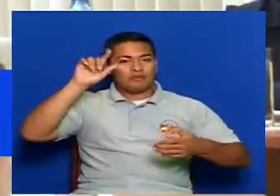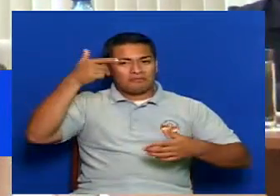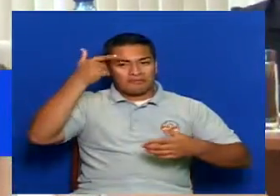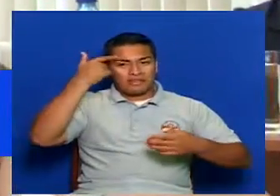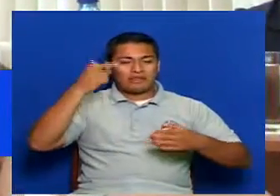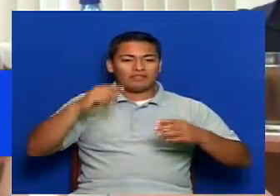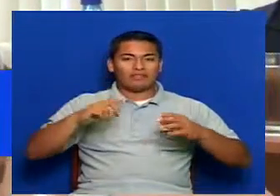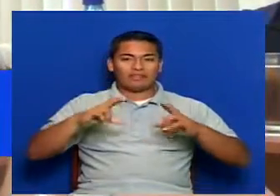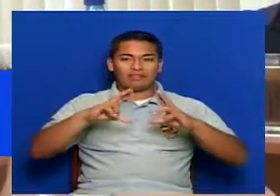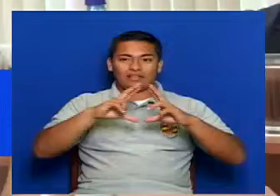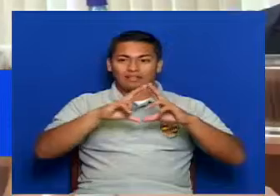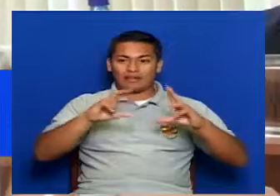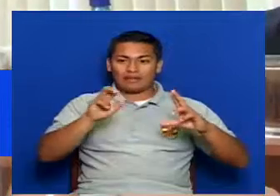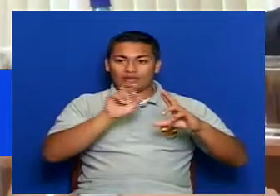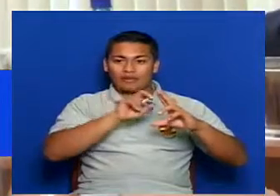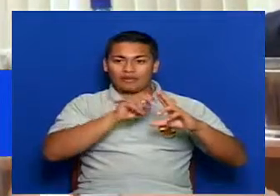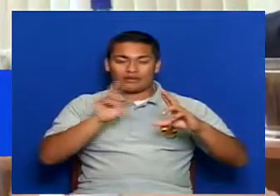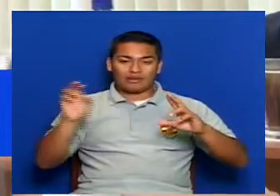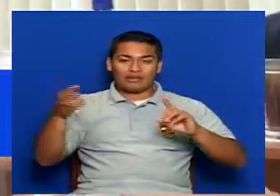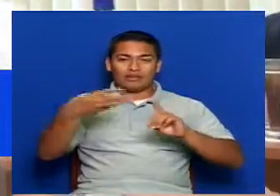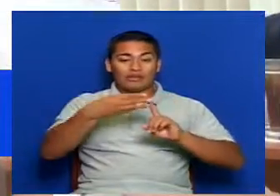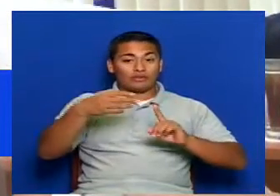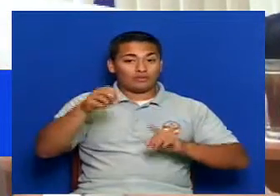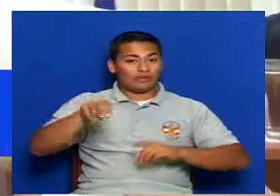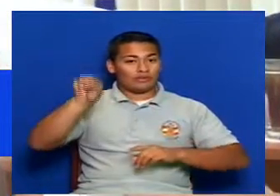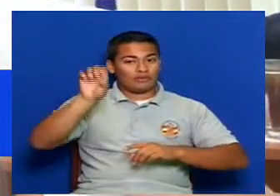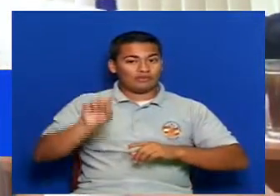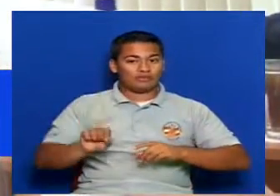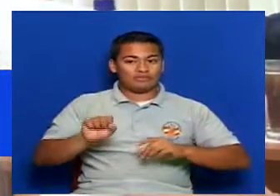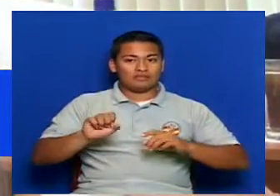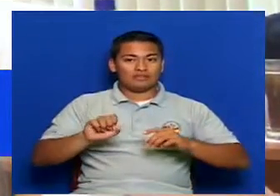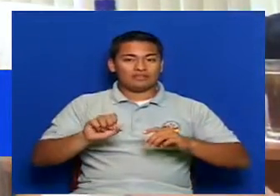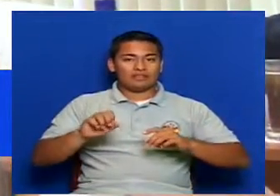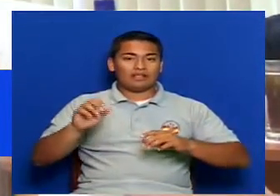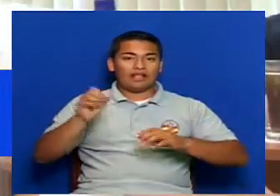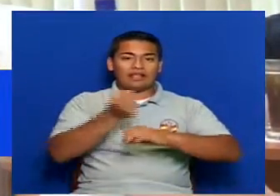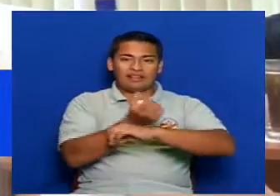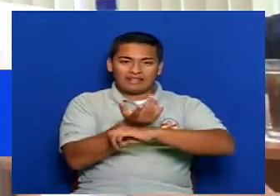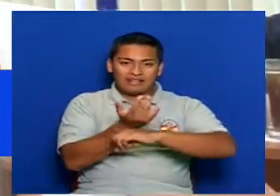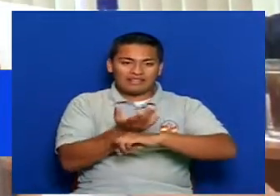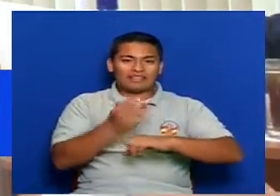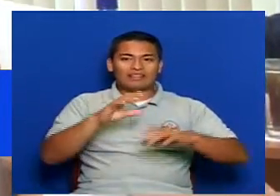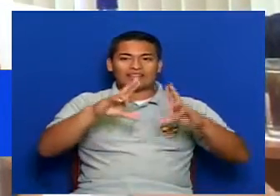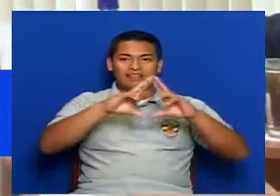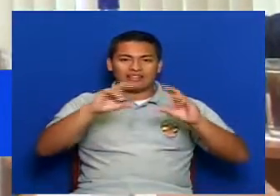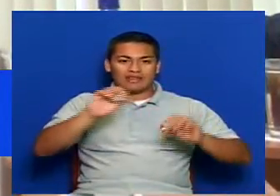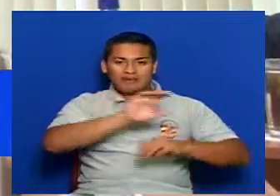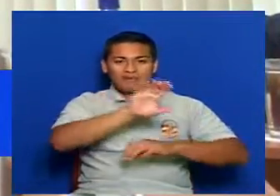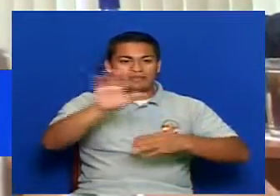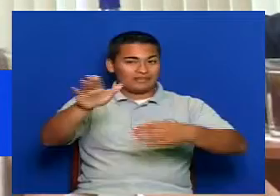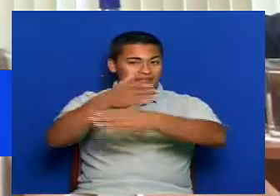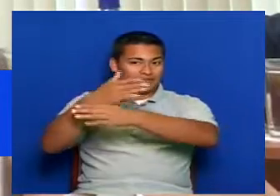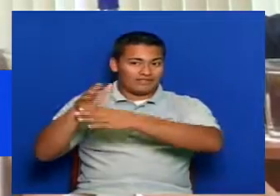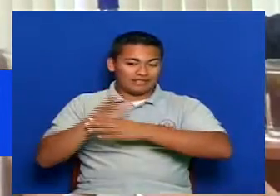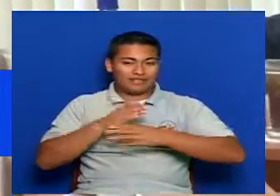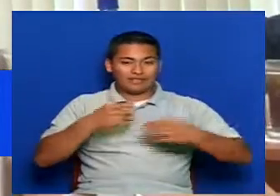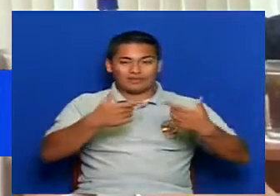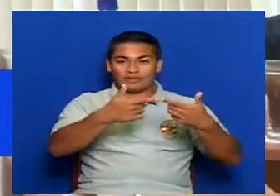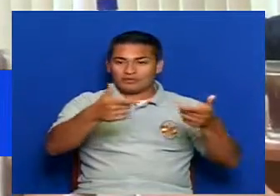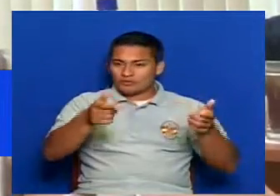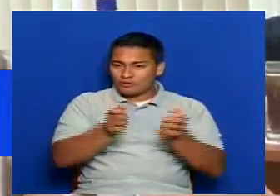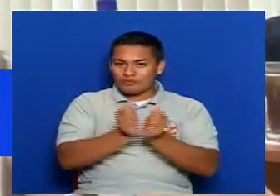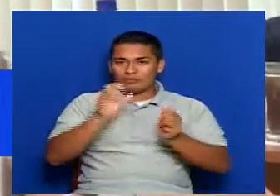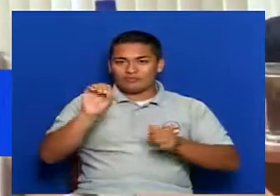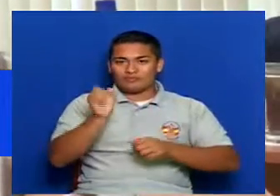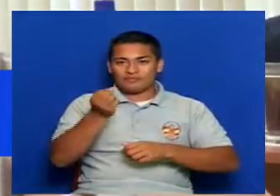el norte y del caribe sur con las alcaldías de estas regiones con las alcaldías de todo el país con las diferentes cámaras del cosep